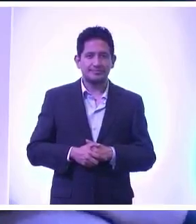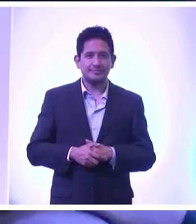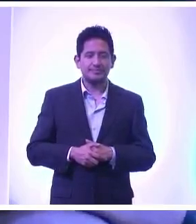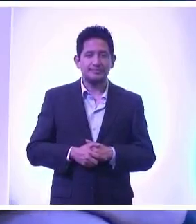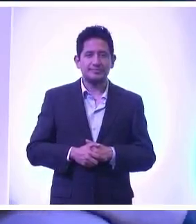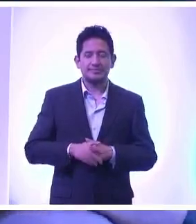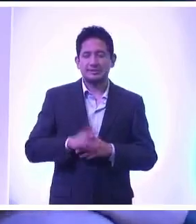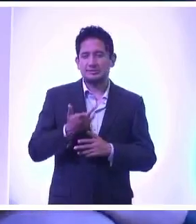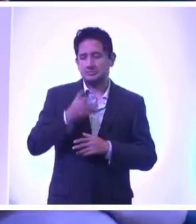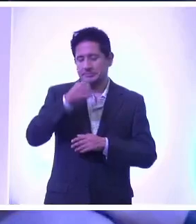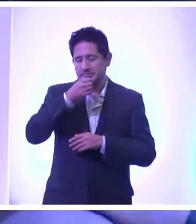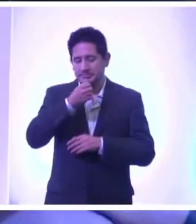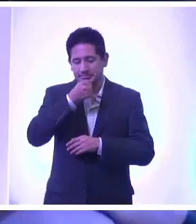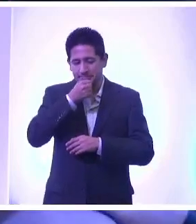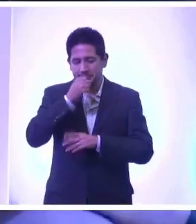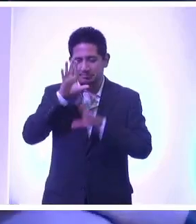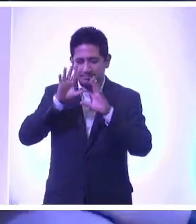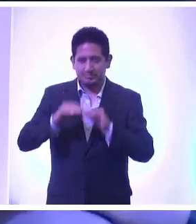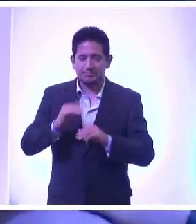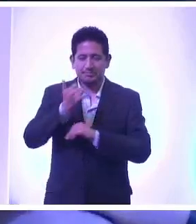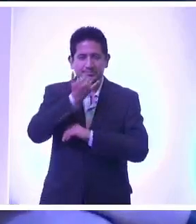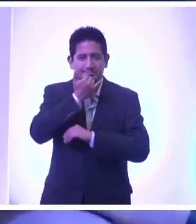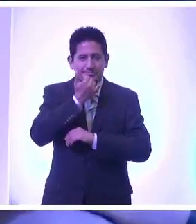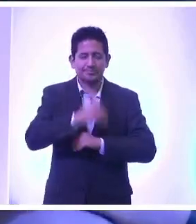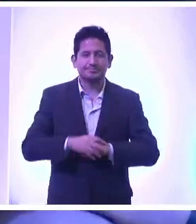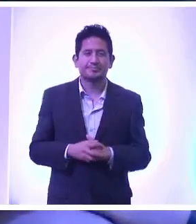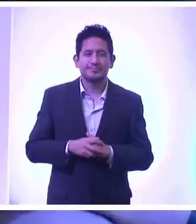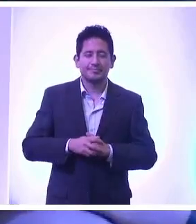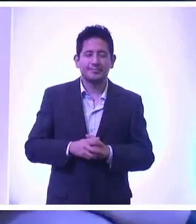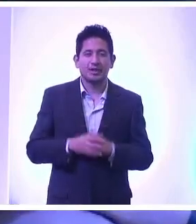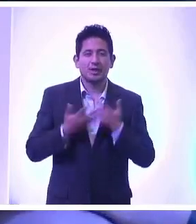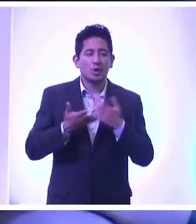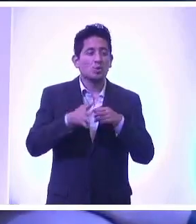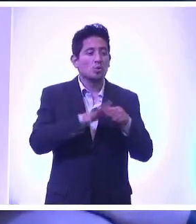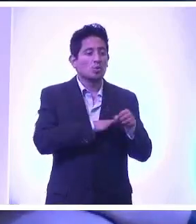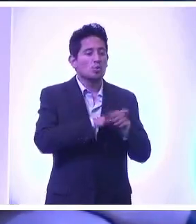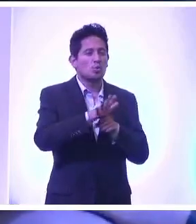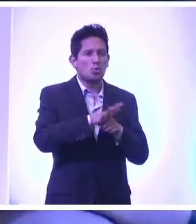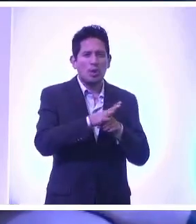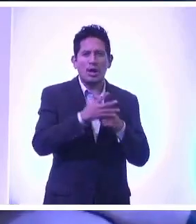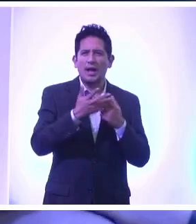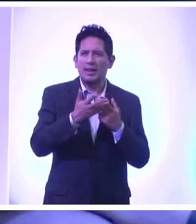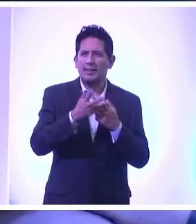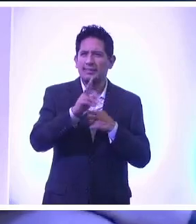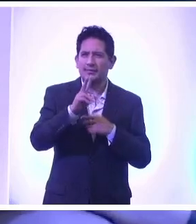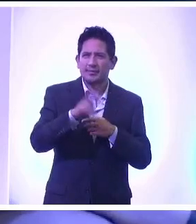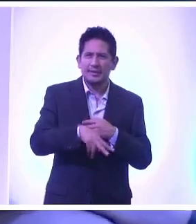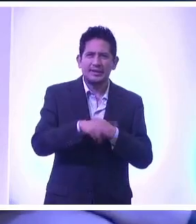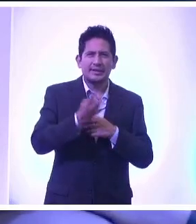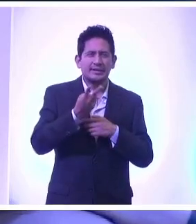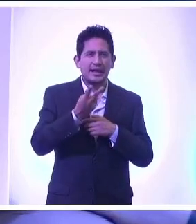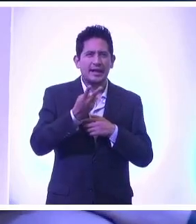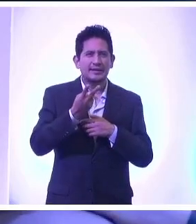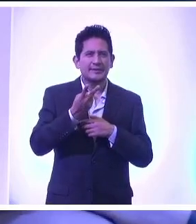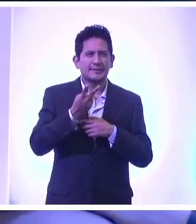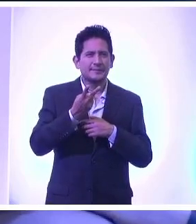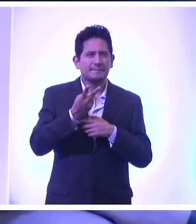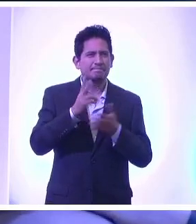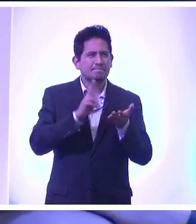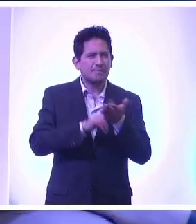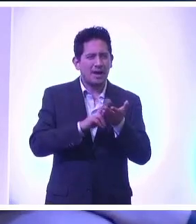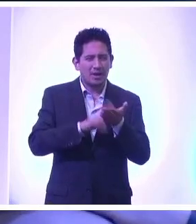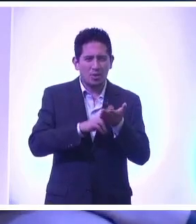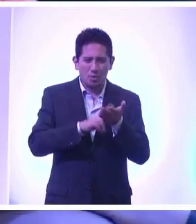se apagó e Cuál es el verdadero papel que juega el empresariado en